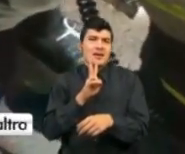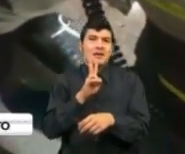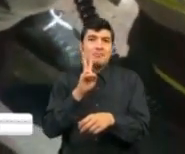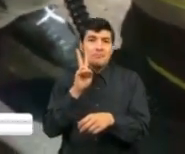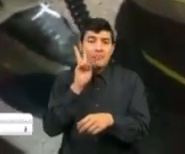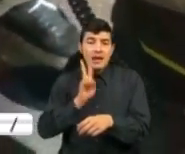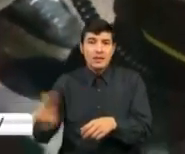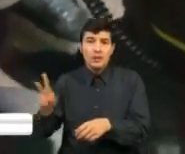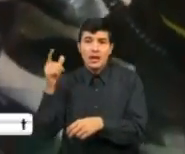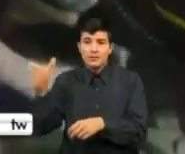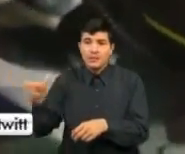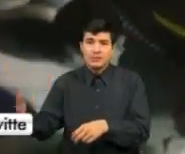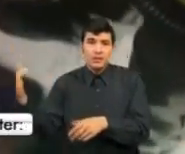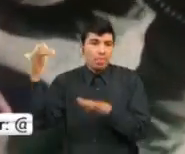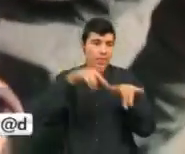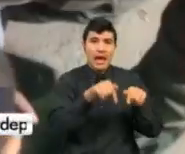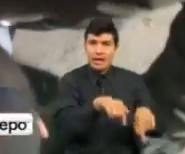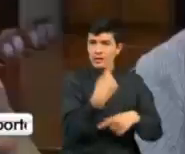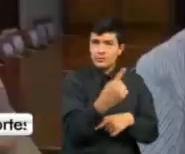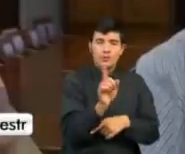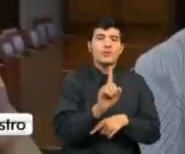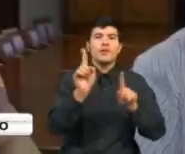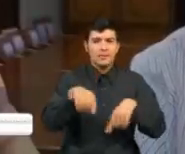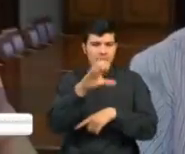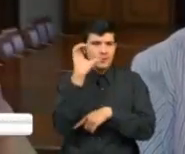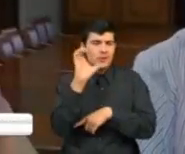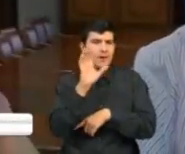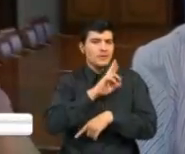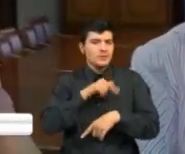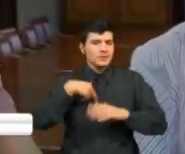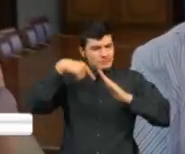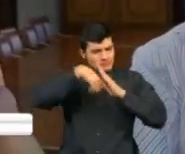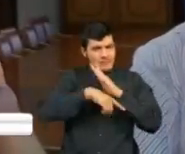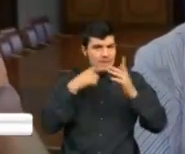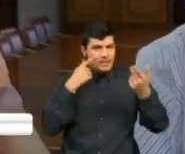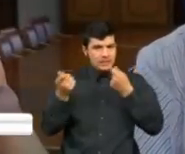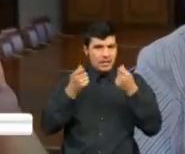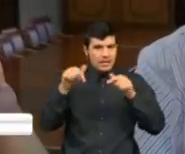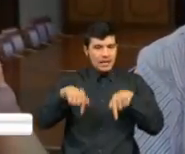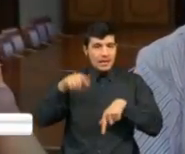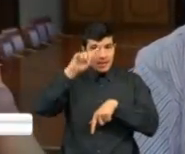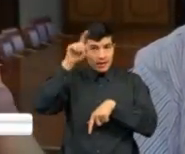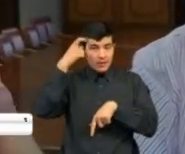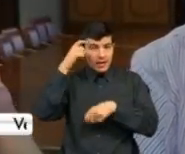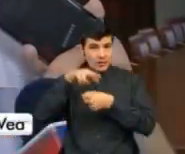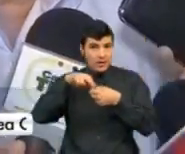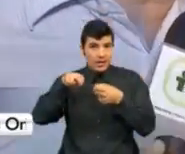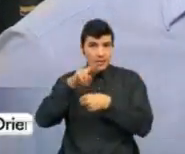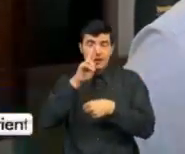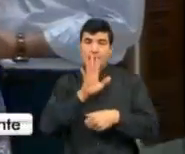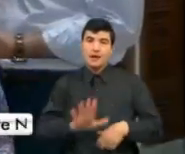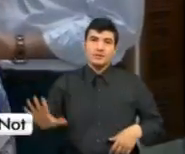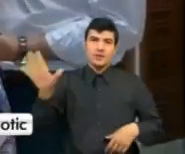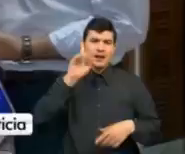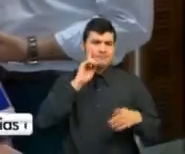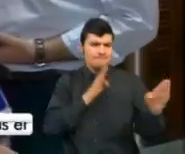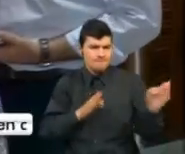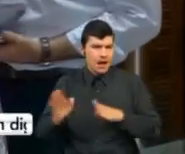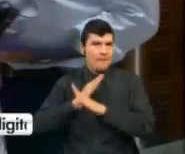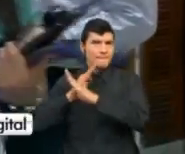creo que definitivamente hay que plantear una estrategia de fondo y tiene que ser de la mano del gobierno local, regional y nacional. Hemos